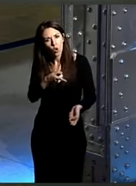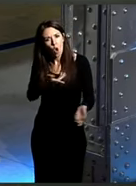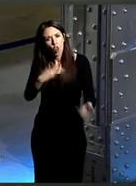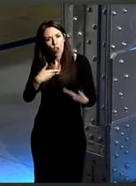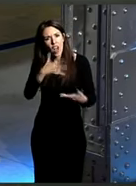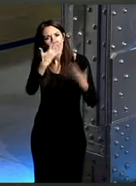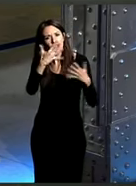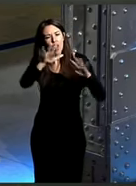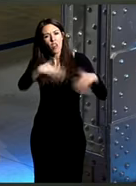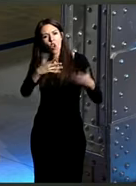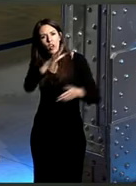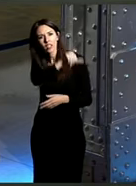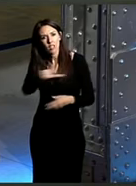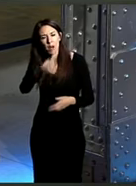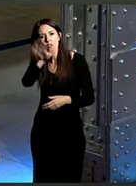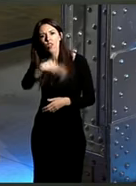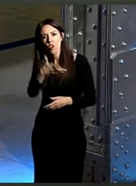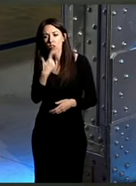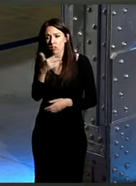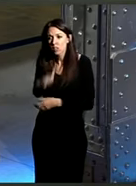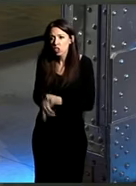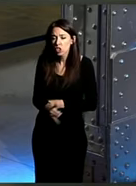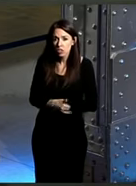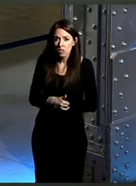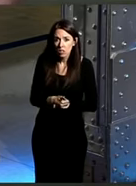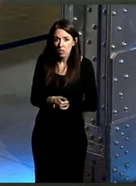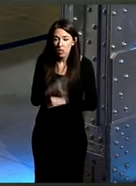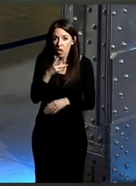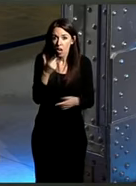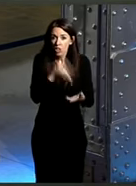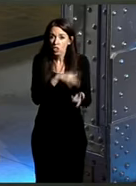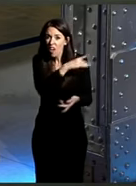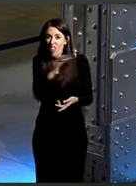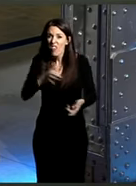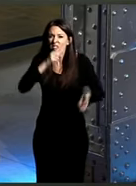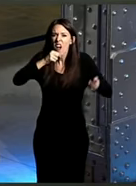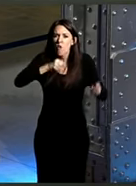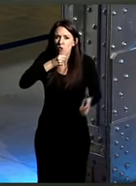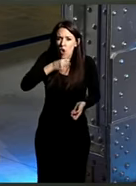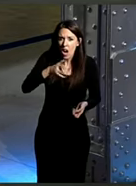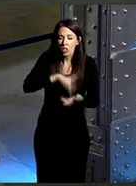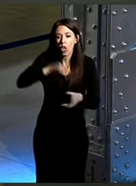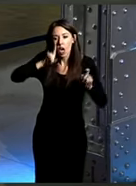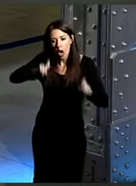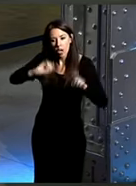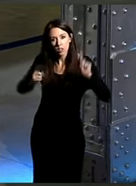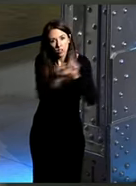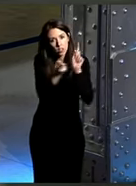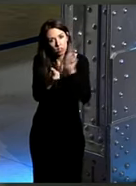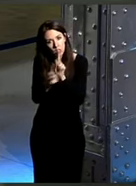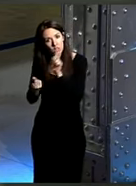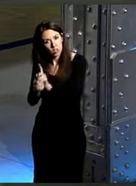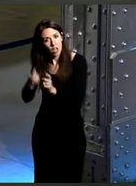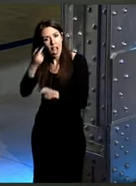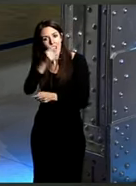dona 10 horas por semana, 5 horas? Y dijeron que sí. Y ahora tiene centenares de abuelitas que están enseñando uno a uno a chicos